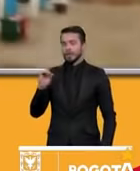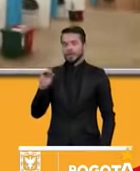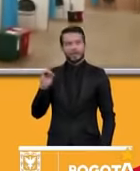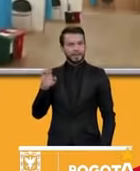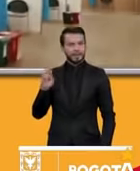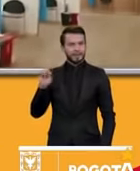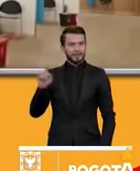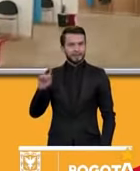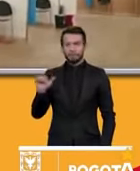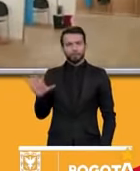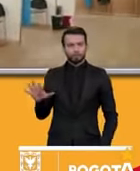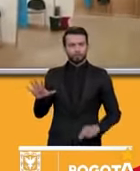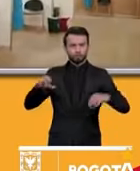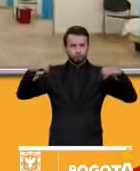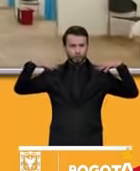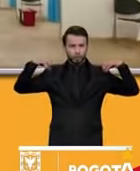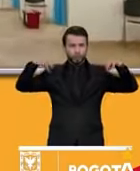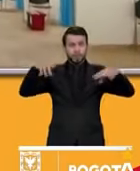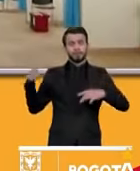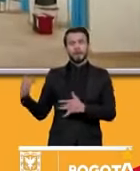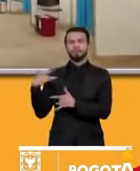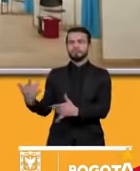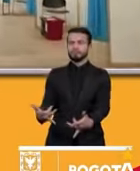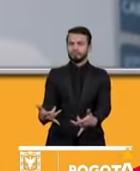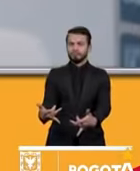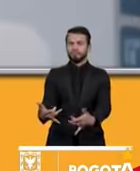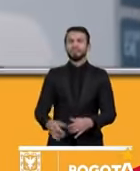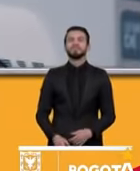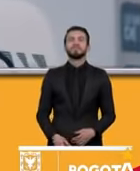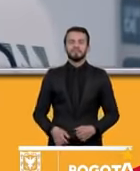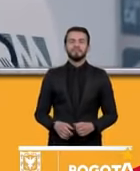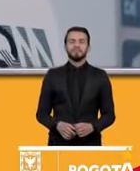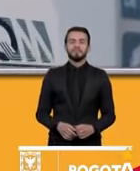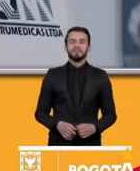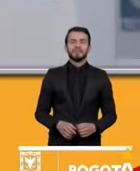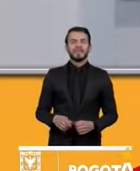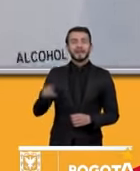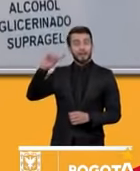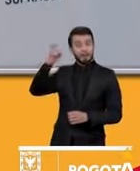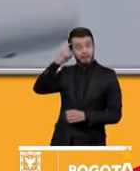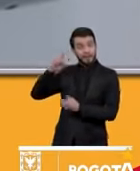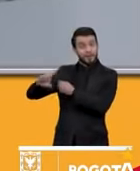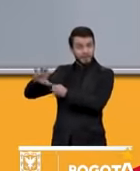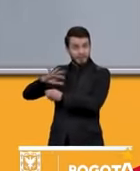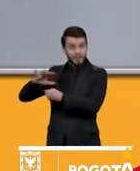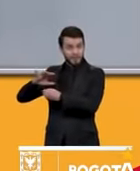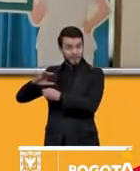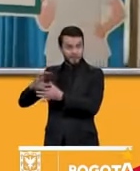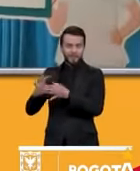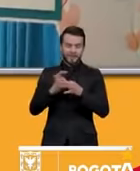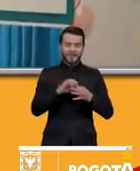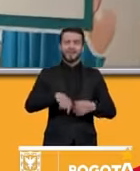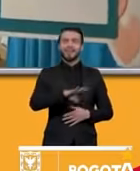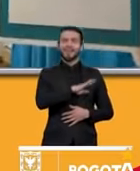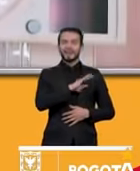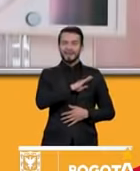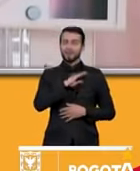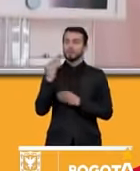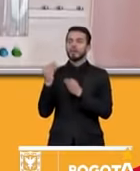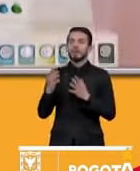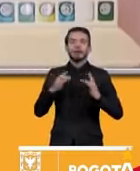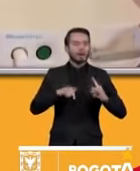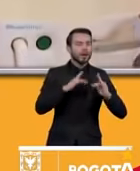Gobierno Nacional, de Corferias, por supuesto, de la Gobernación de Cundinamarca, que contará aquí también con 200 camas hospitalarias en la